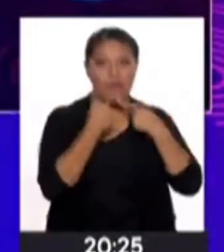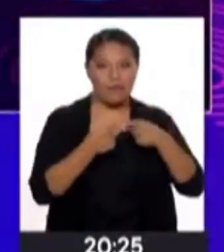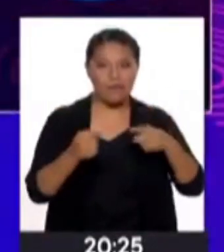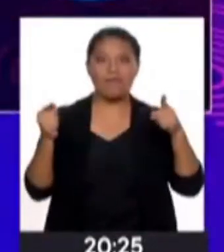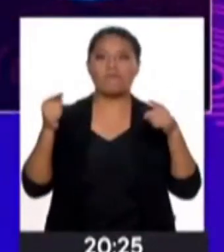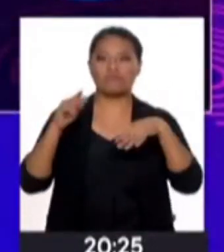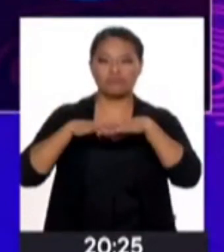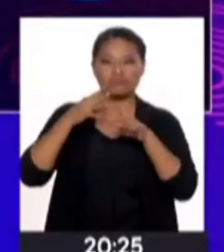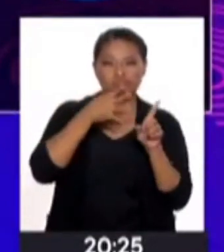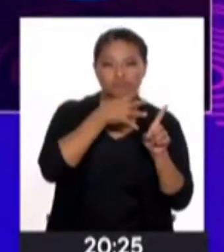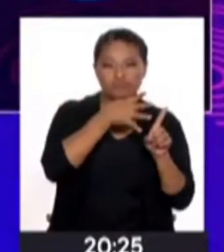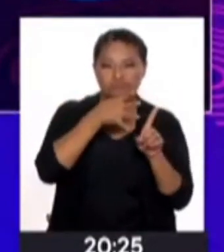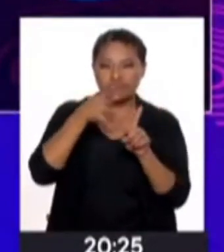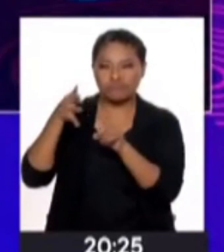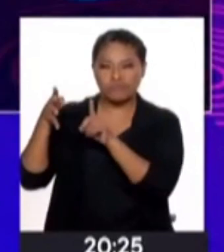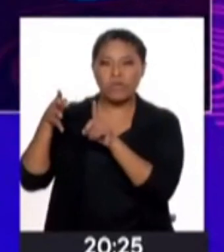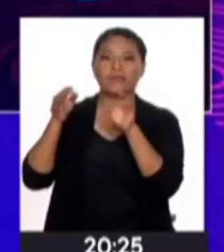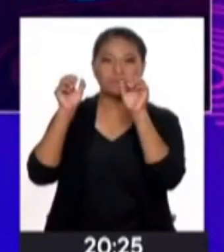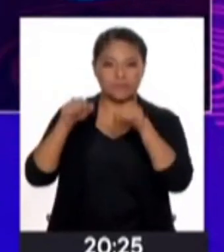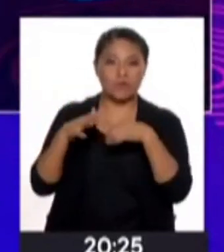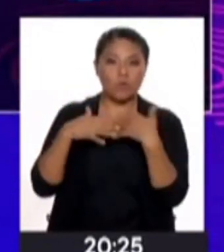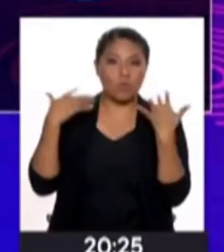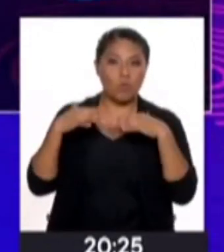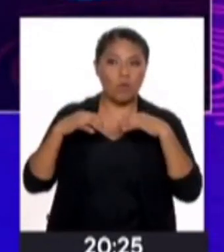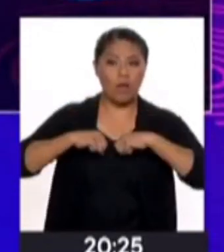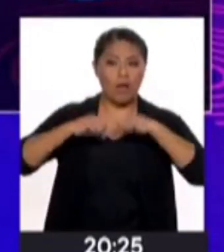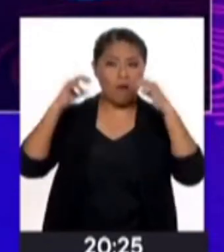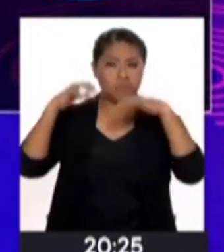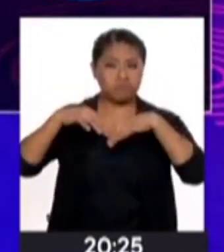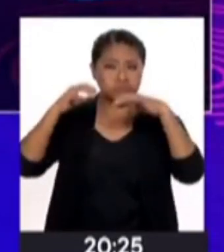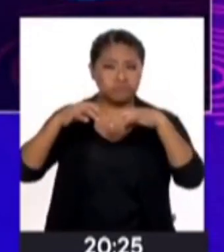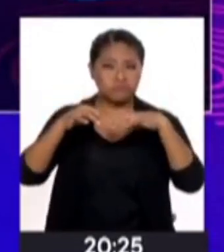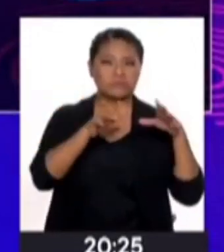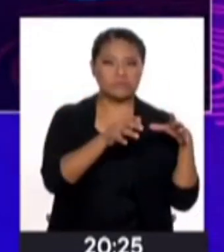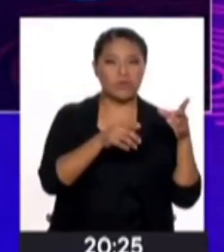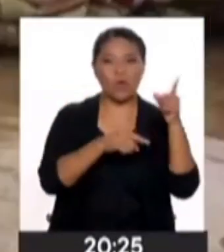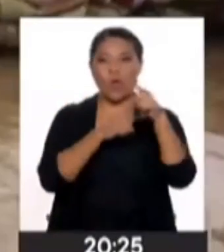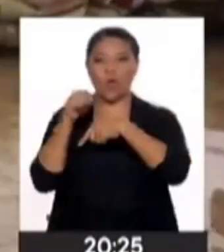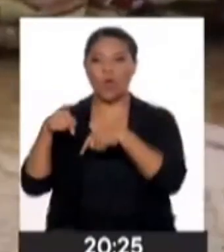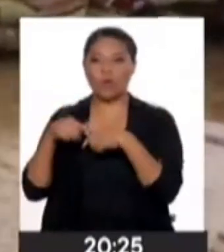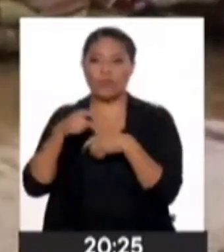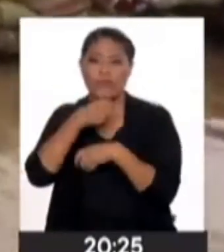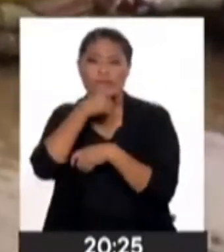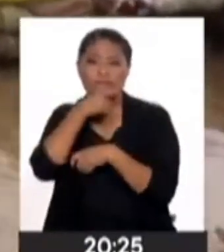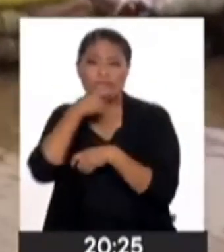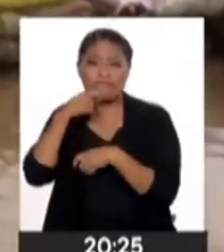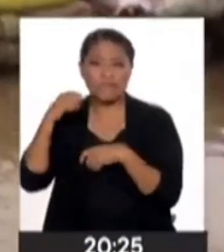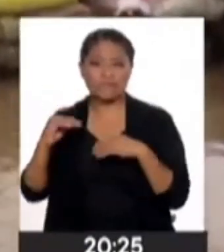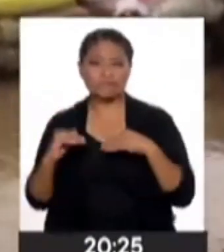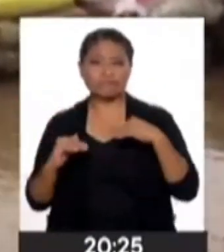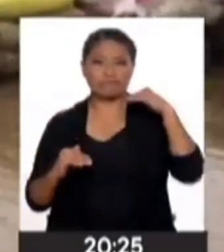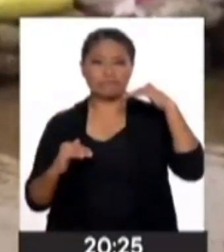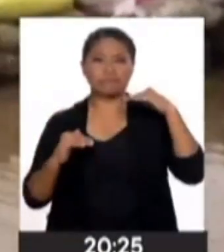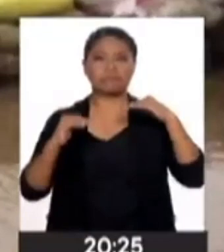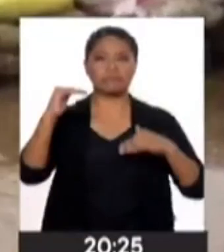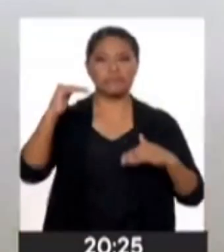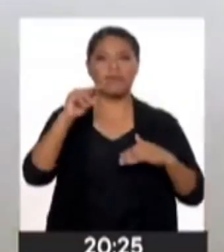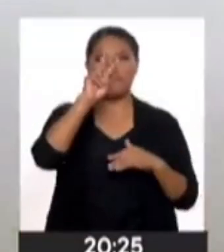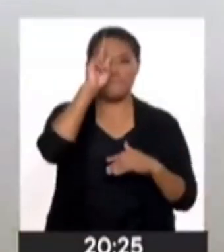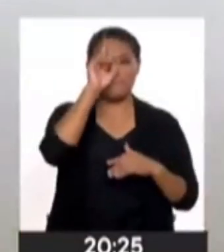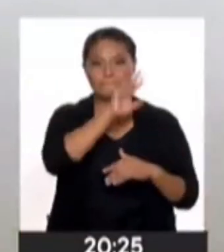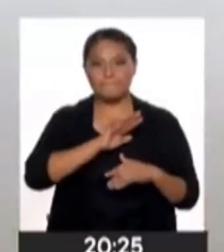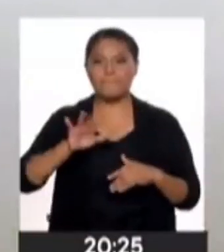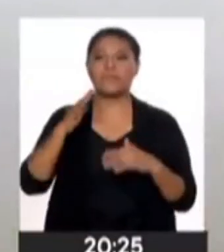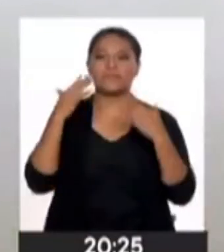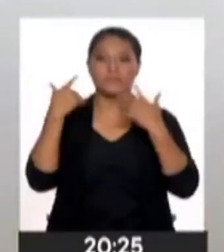puede generar impactos como el incremento de lluvias y sequías en algunos lugares del mundo. Ante esta alerta mundial, en el Perú se declaró